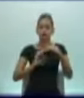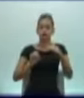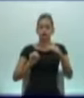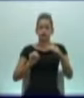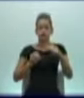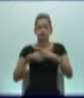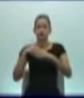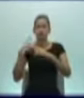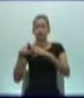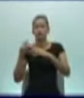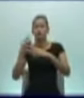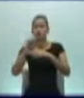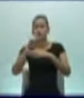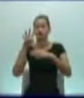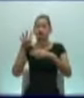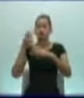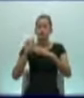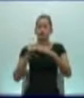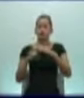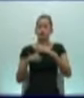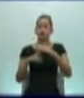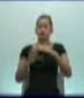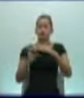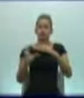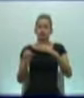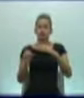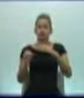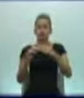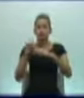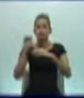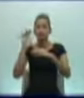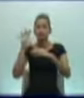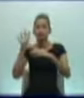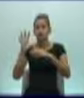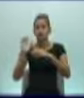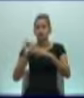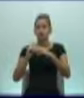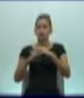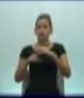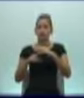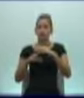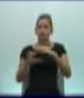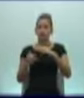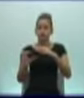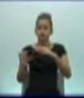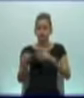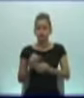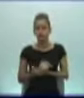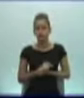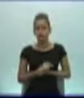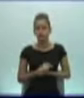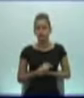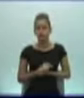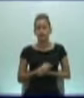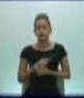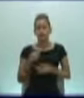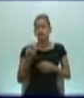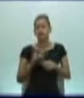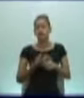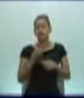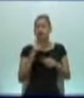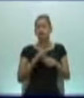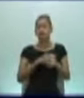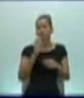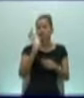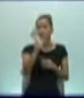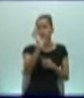o 14 sobre 100 y 5 centésimas o 5 sobre 100. Representados como tanto